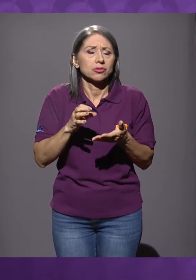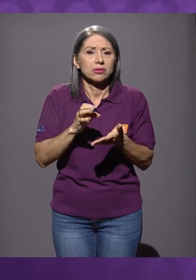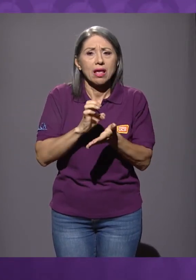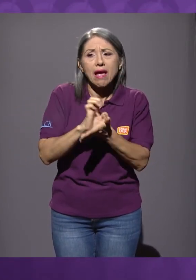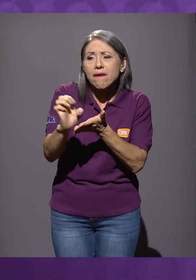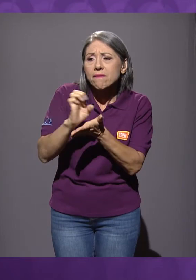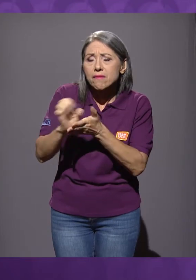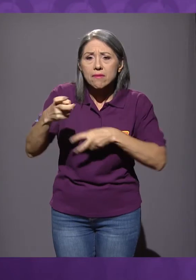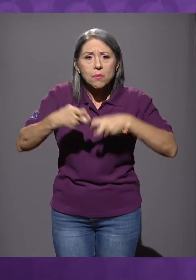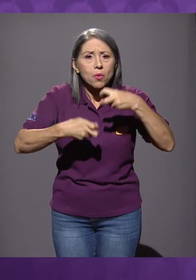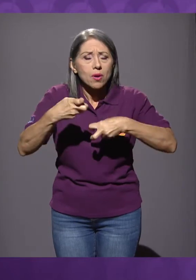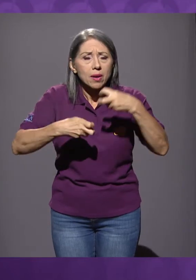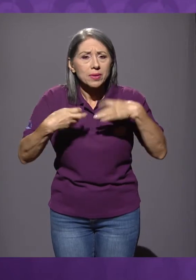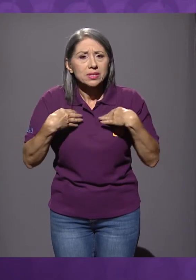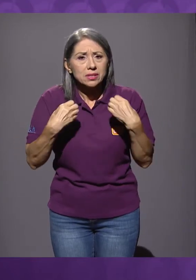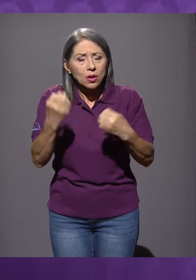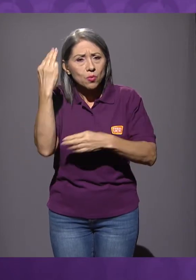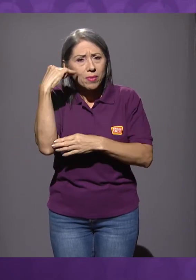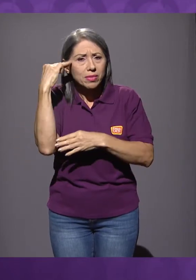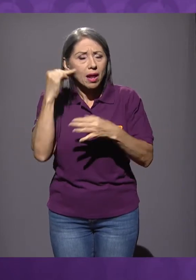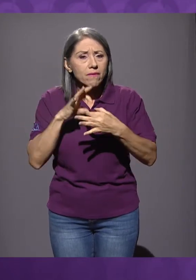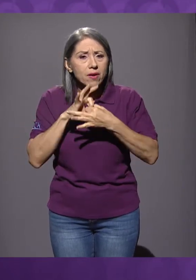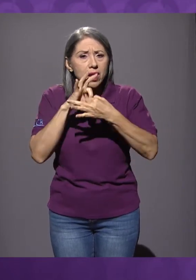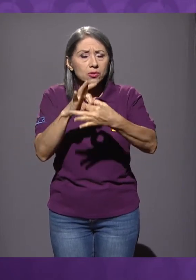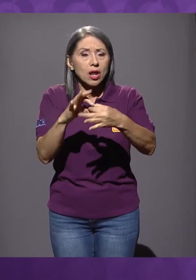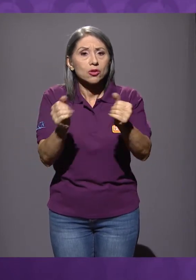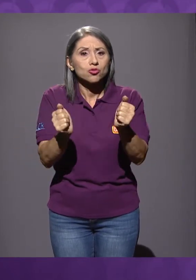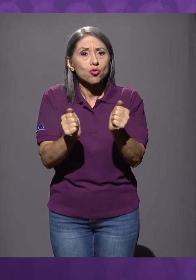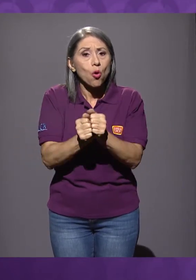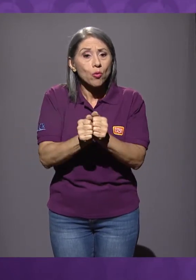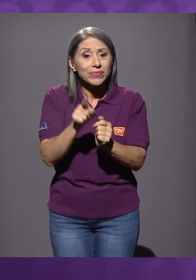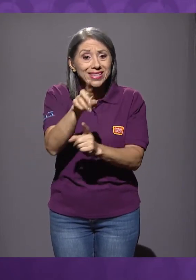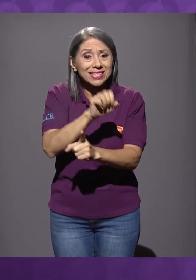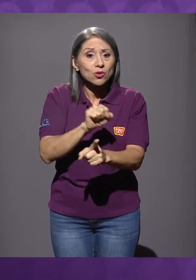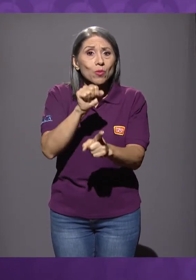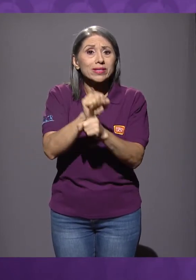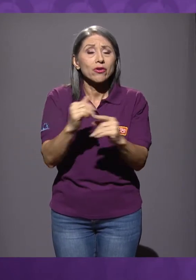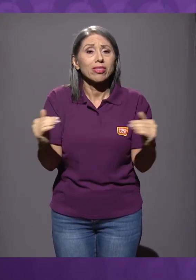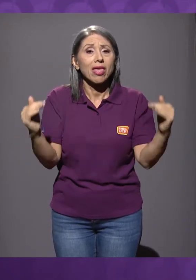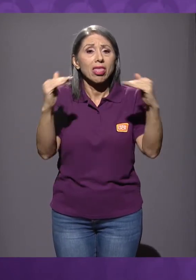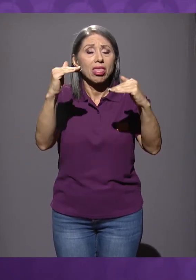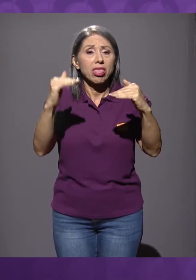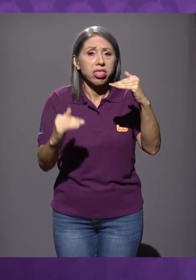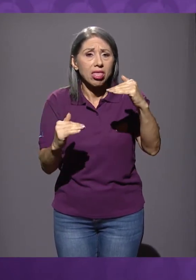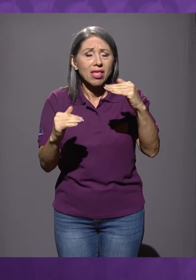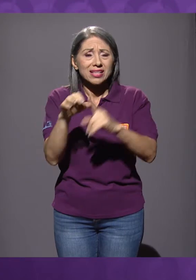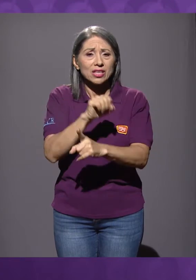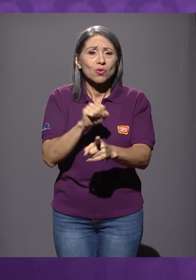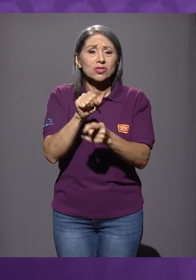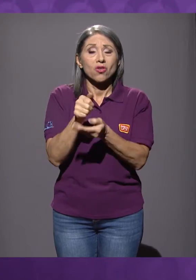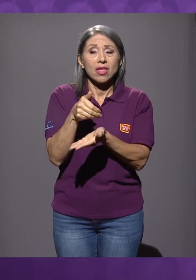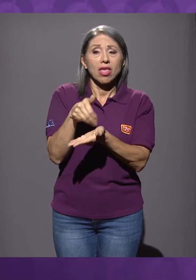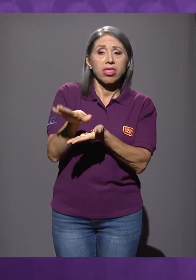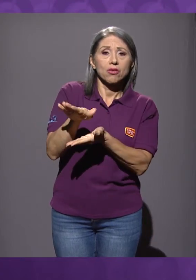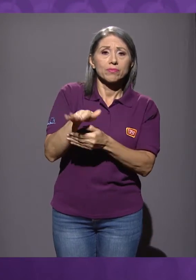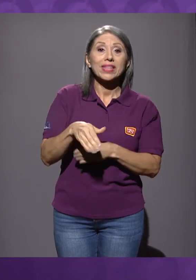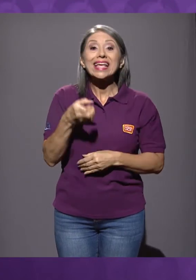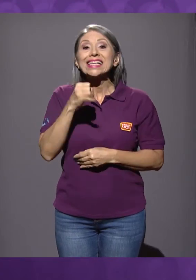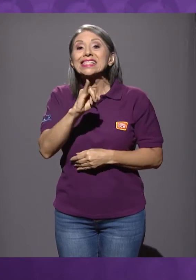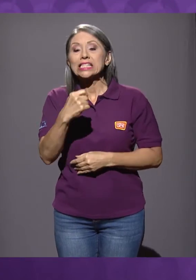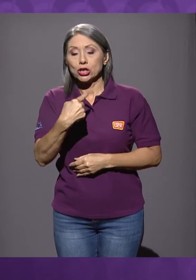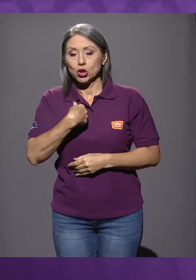combatir muchos de los problemas de salud mental que están relacionados a esta exclusión y a esta desigualdad. Si soy una persona